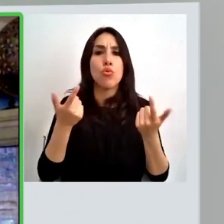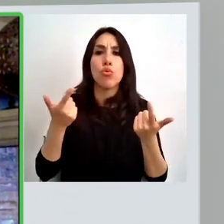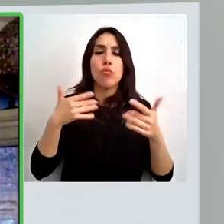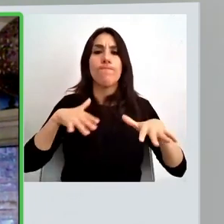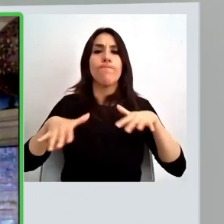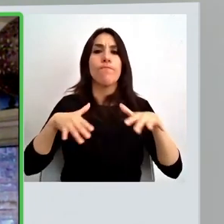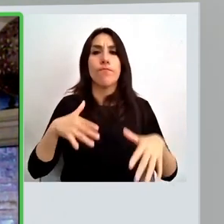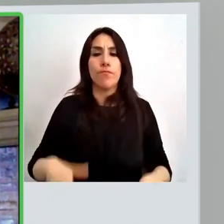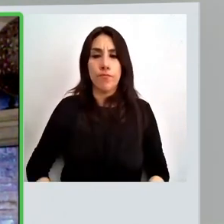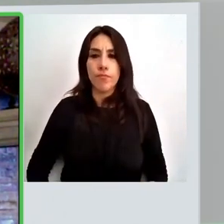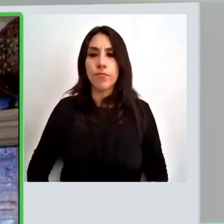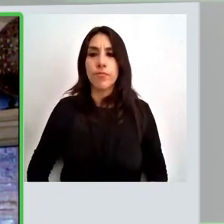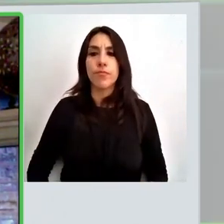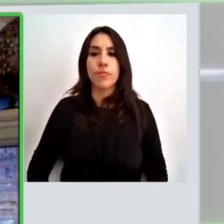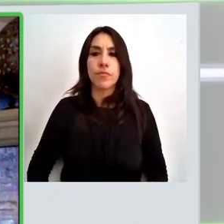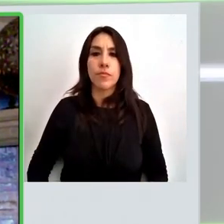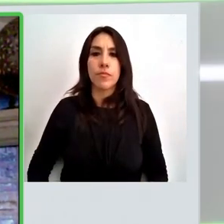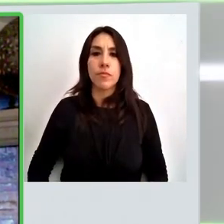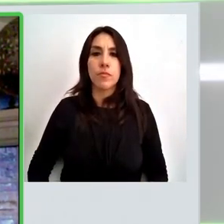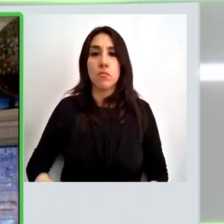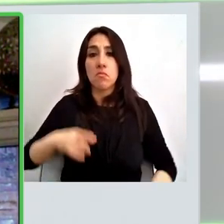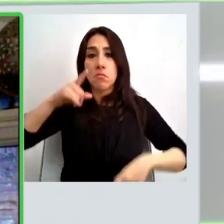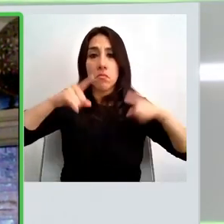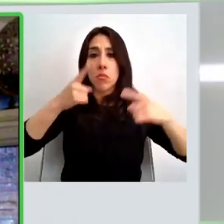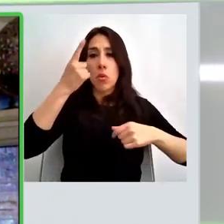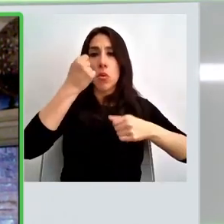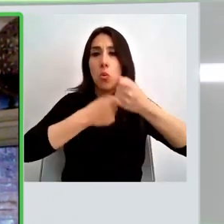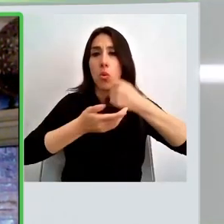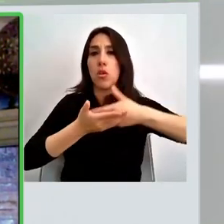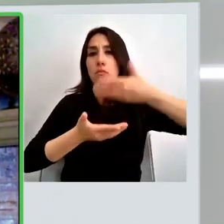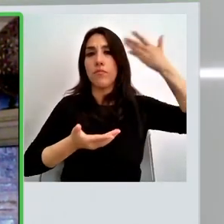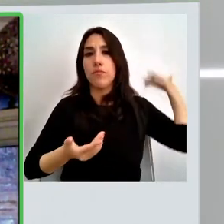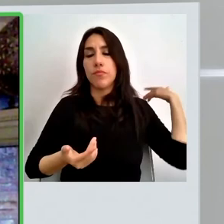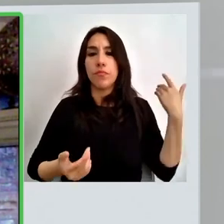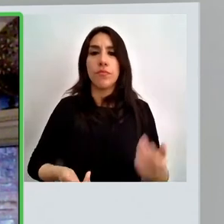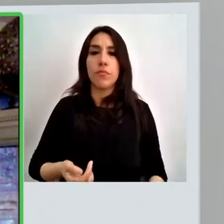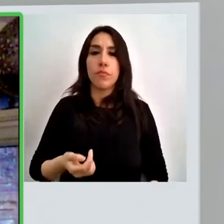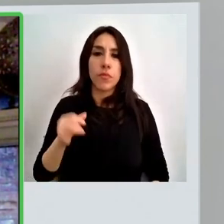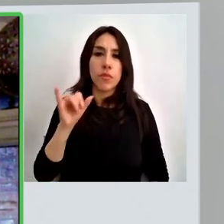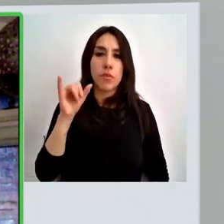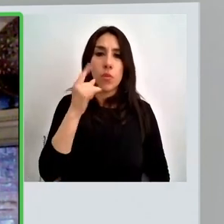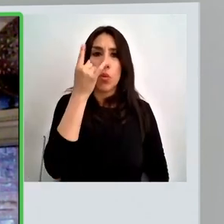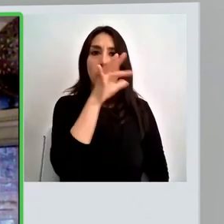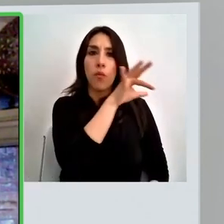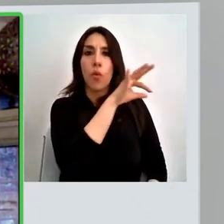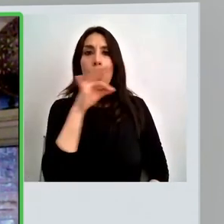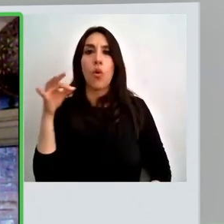y algunos años atrás también encontraron nuevos talentos